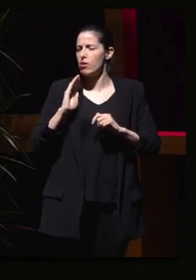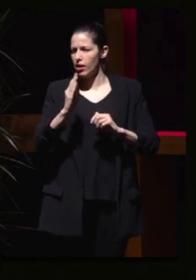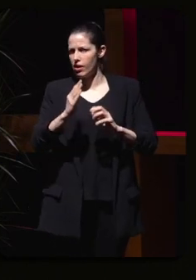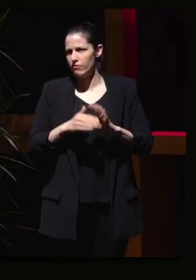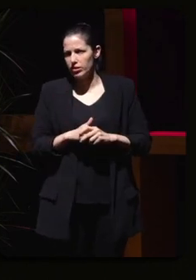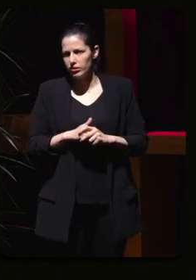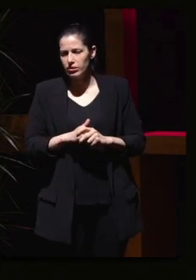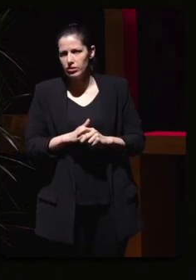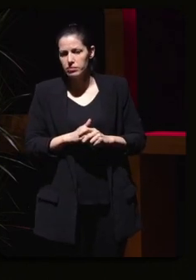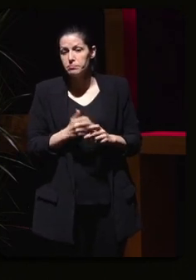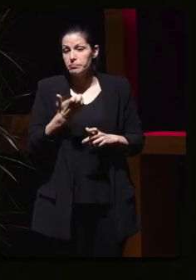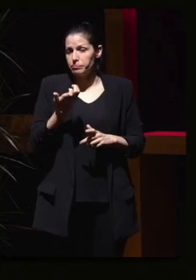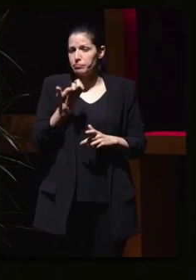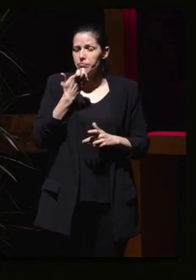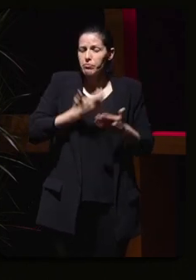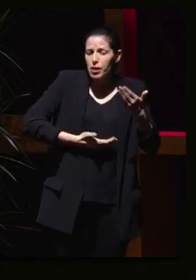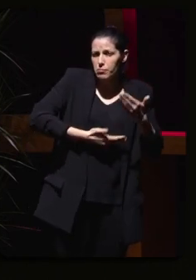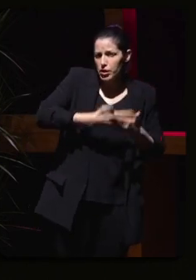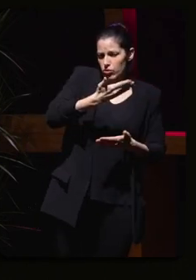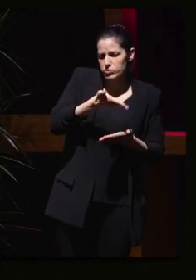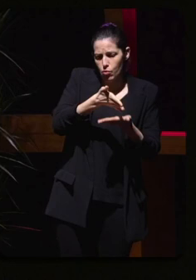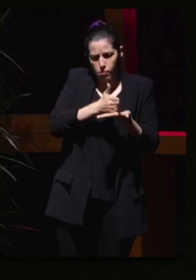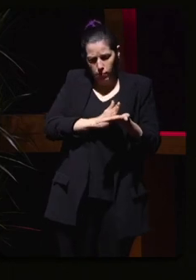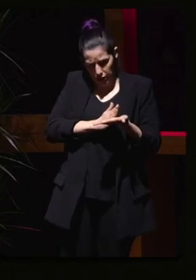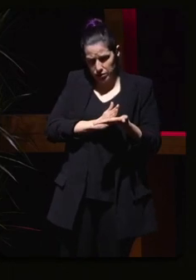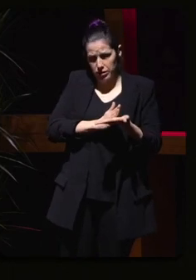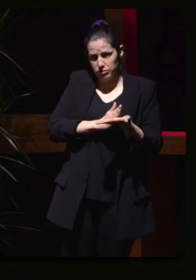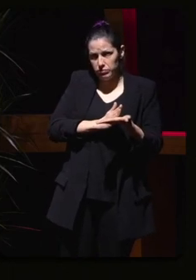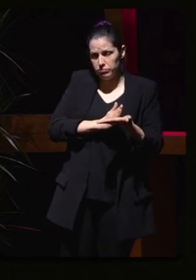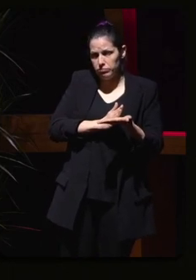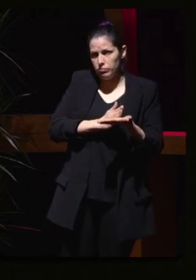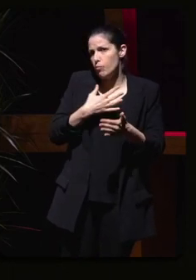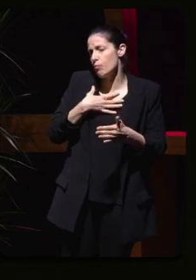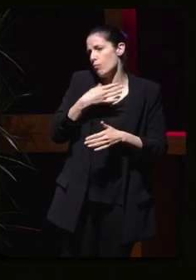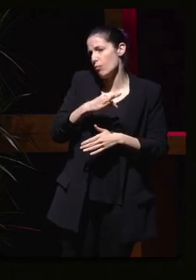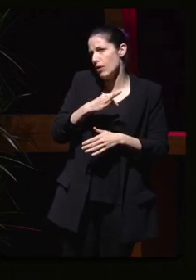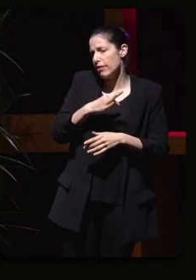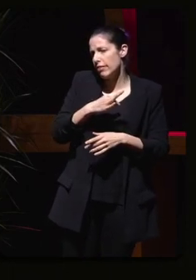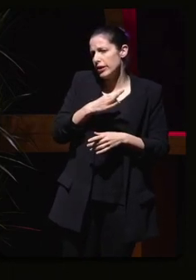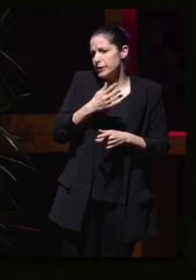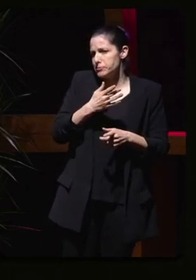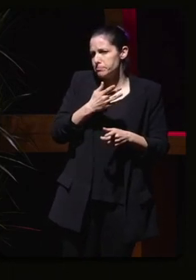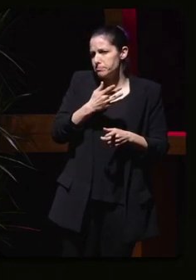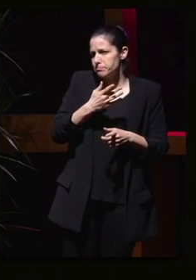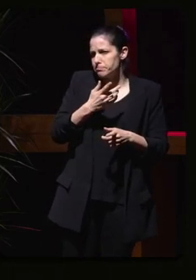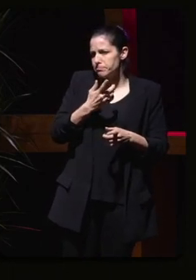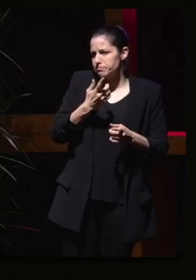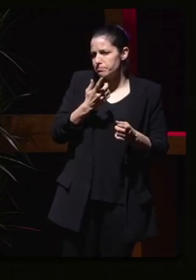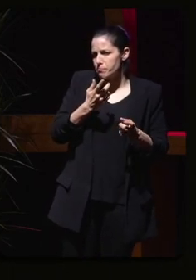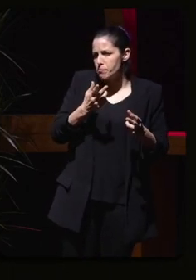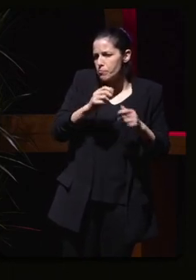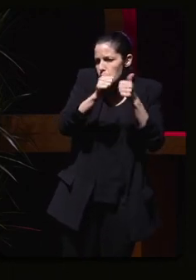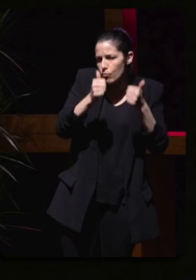dificultad. Es que, por una parte, si entra en esa dinámica, ¿no?, está contribuyendo a crear ese modelo